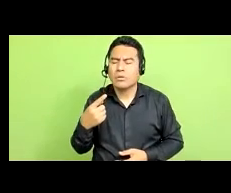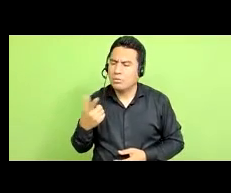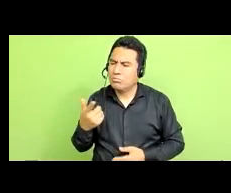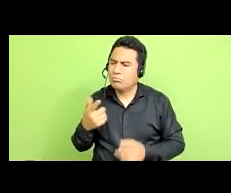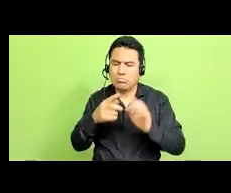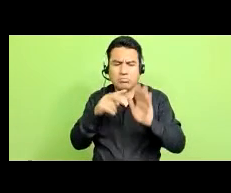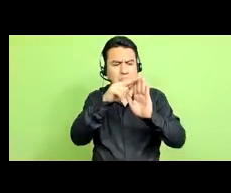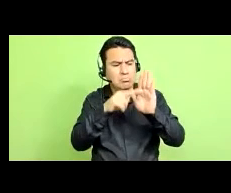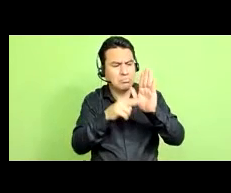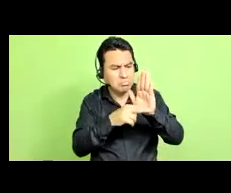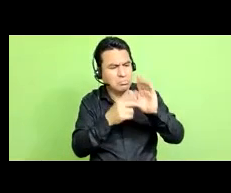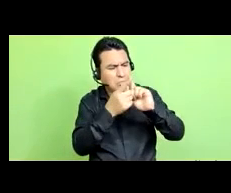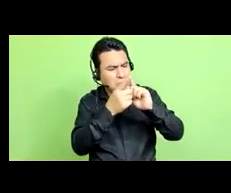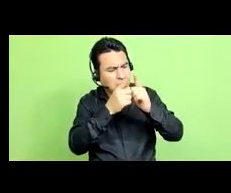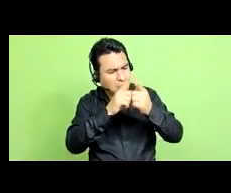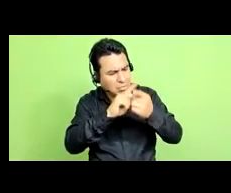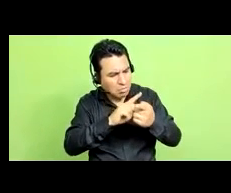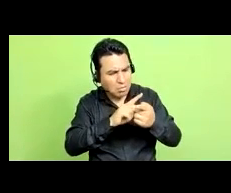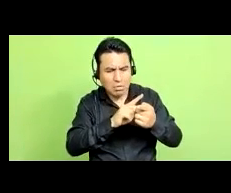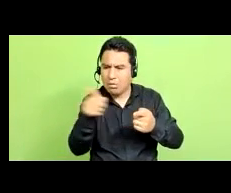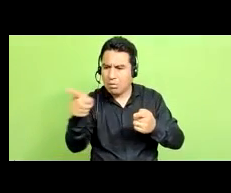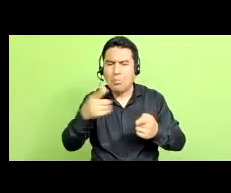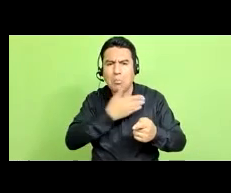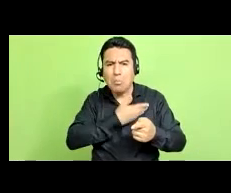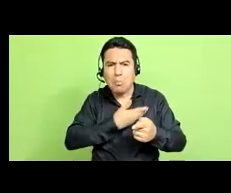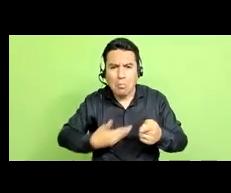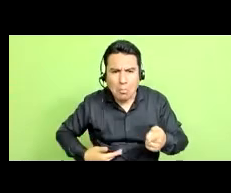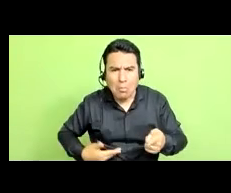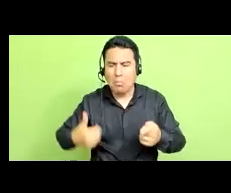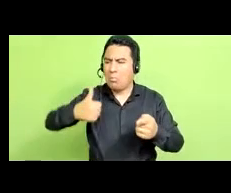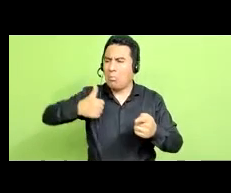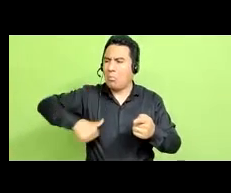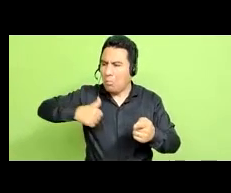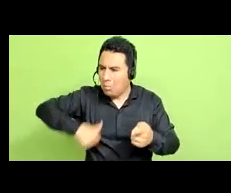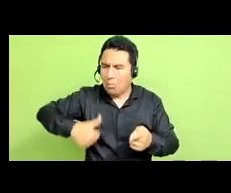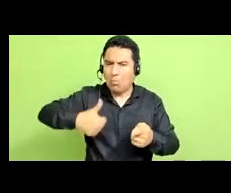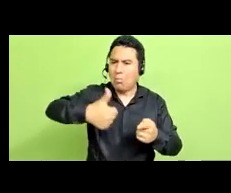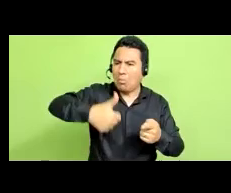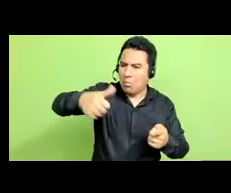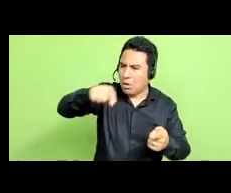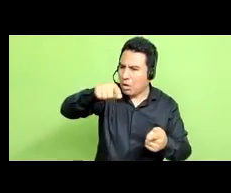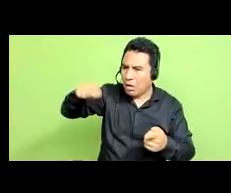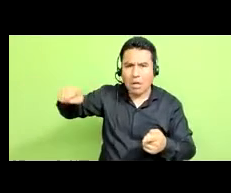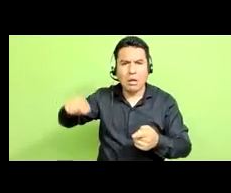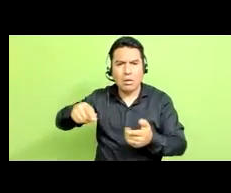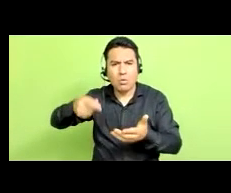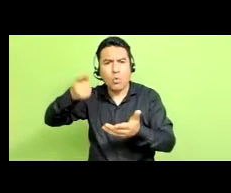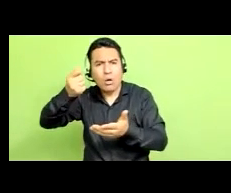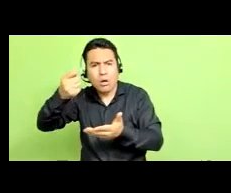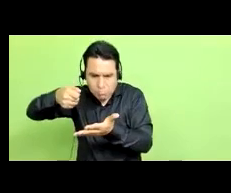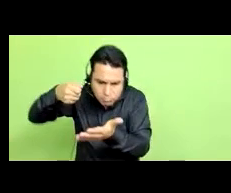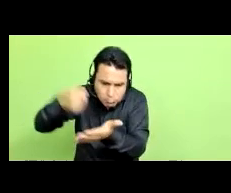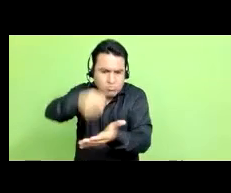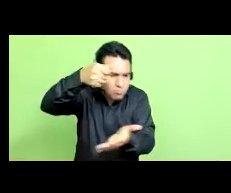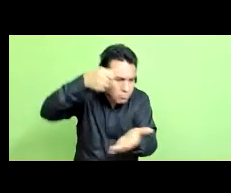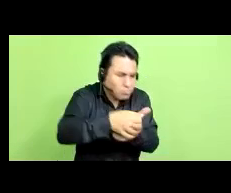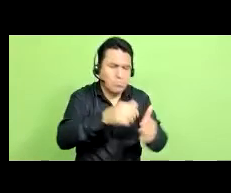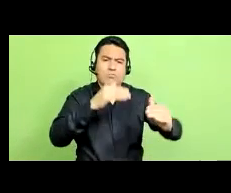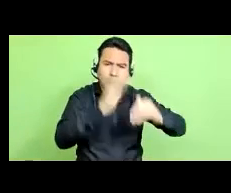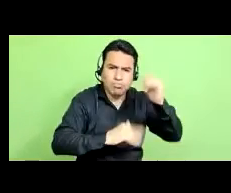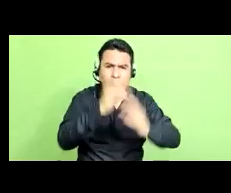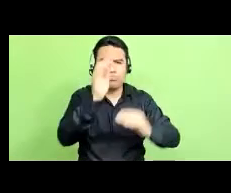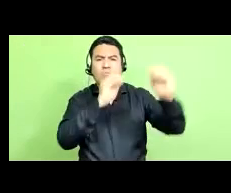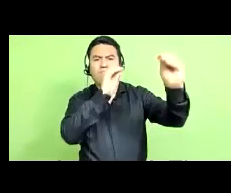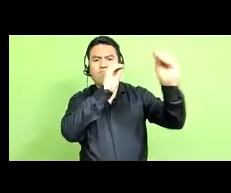porque los gobiernos no se preocupan por invertir en estas cosas como si sucede